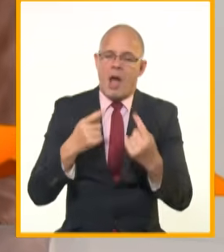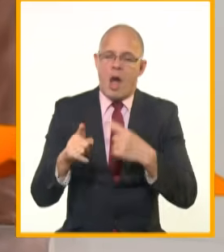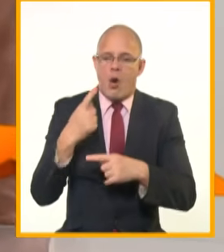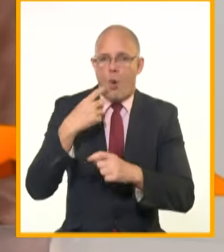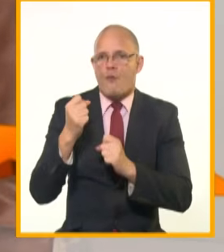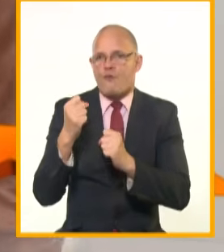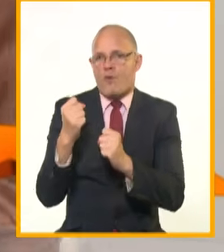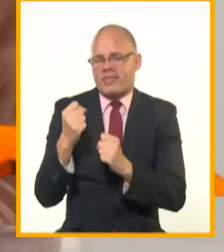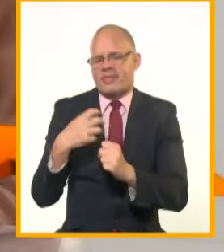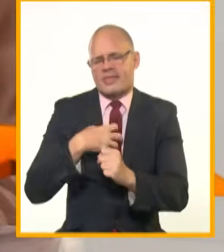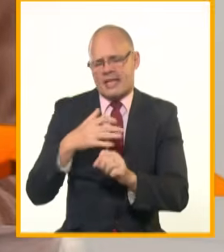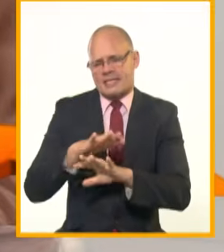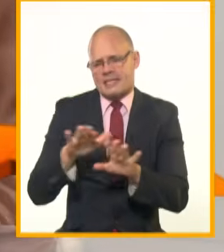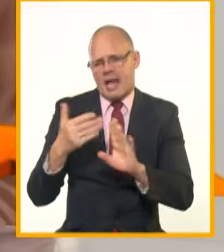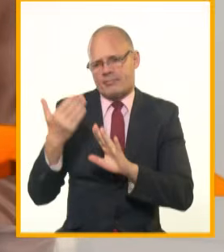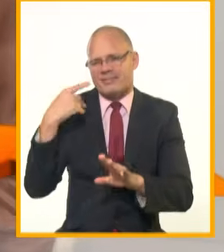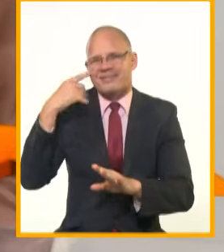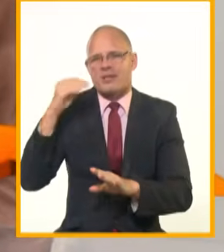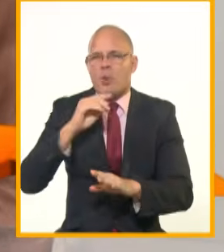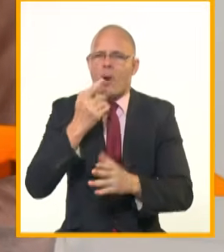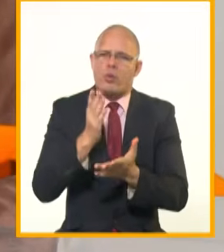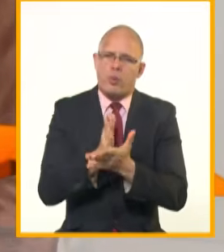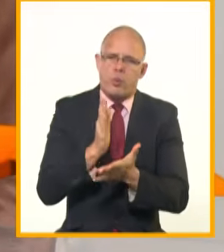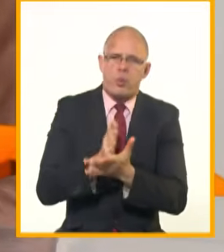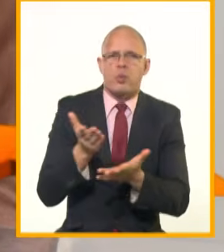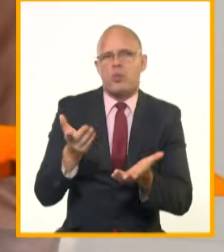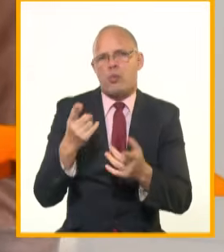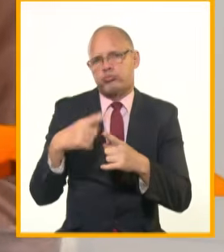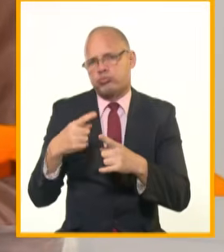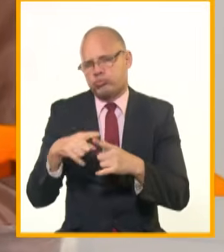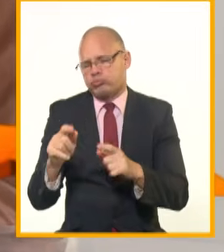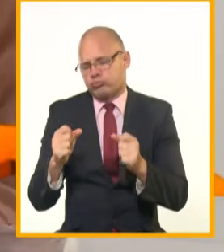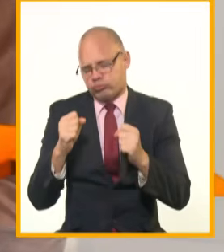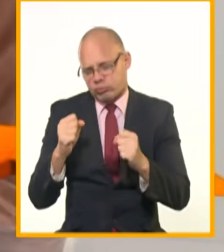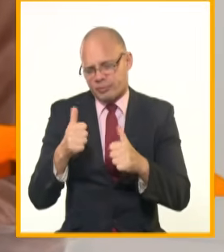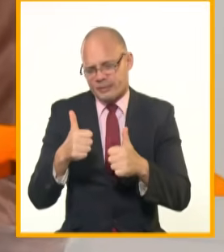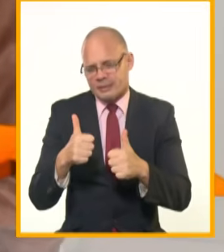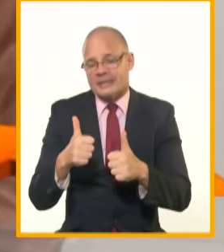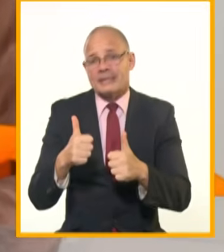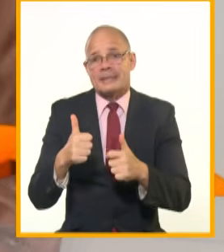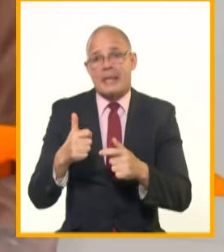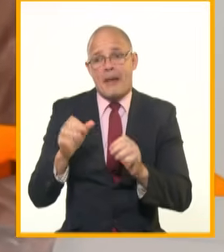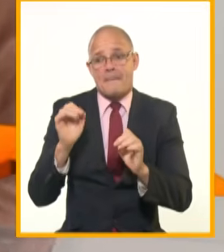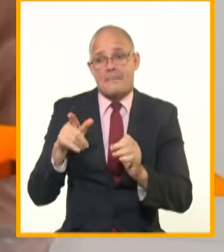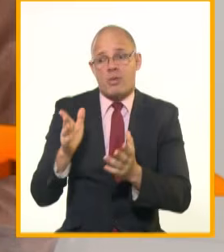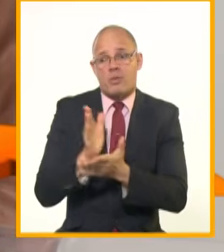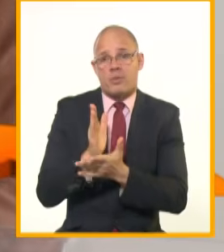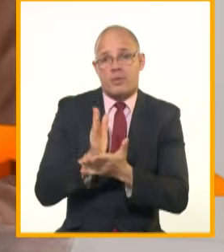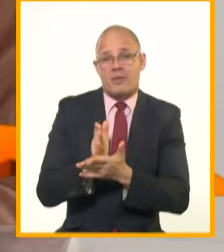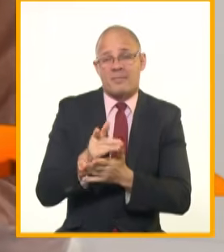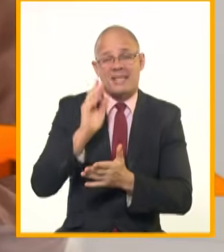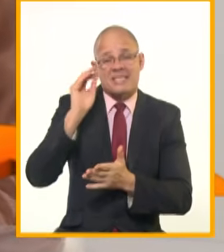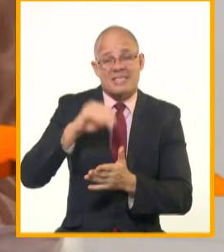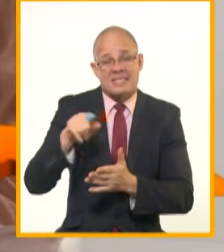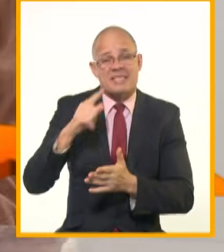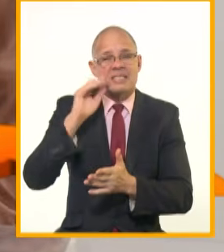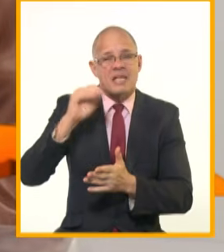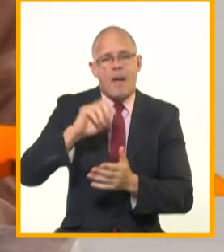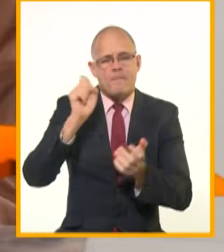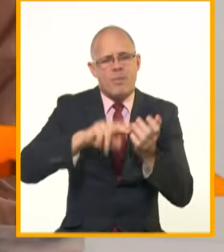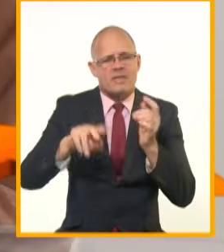las tenía Cuba entera, como es la educación. La educación básica tiene una infraestructura creada por la revolución fuerte en cualquier lugar de